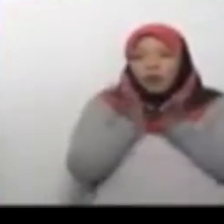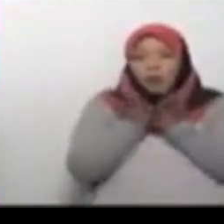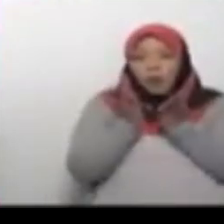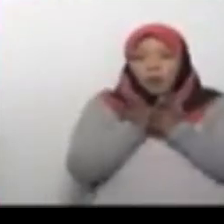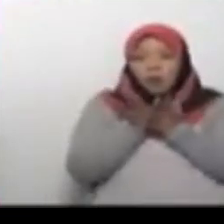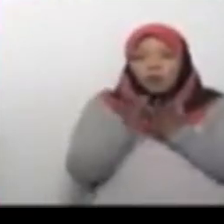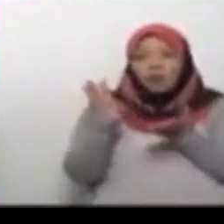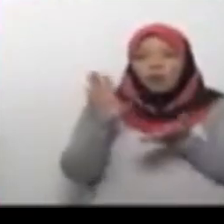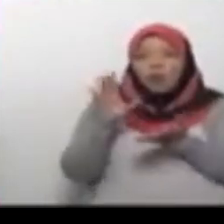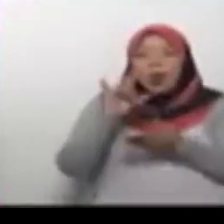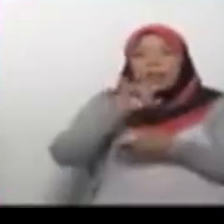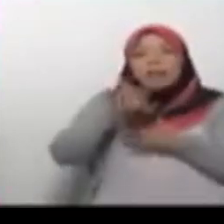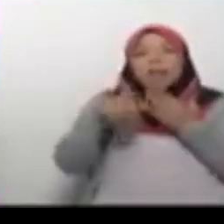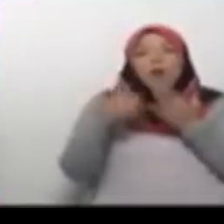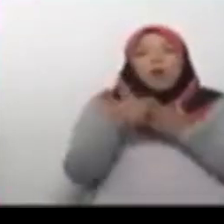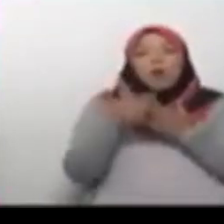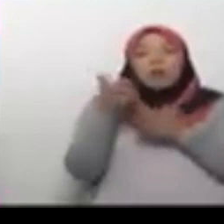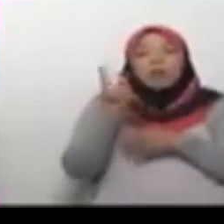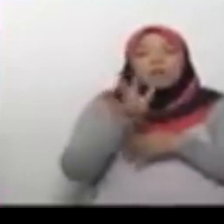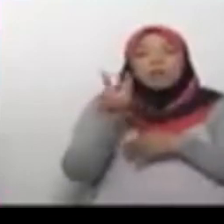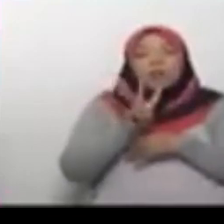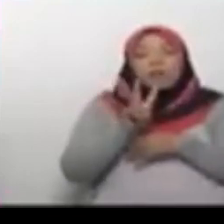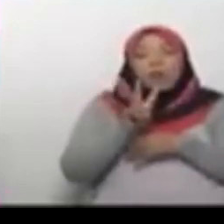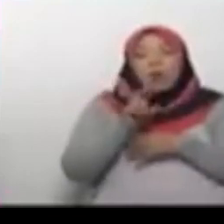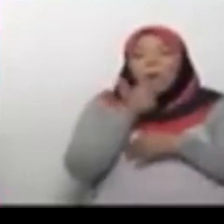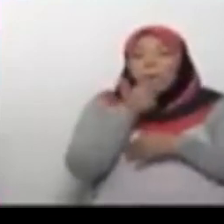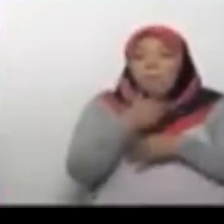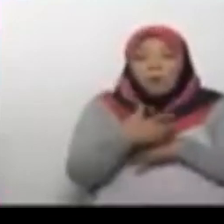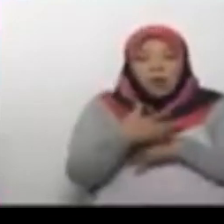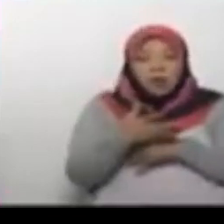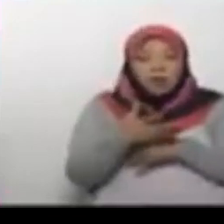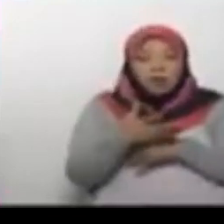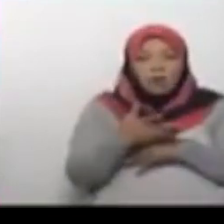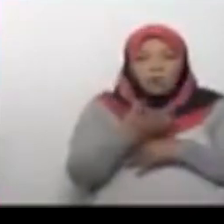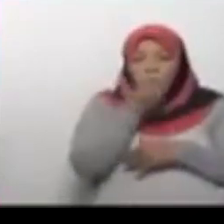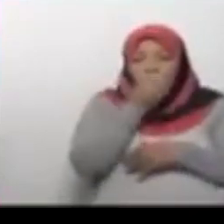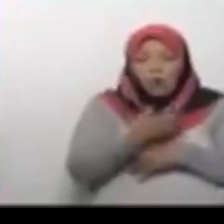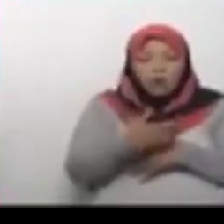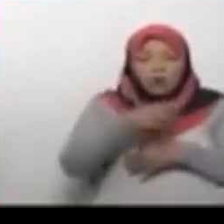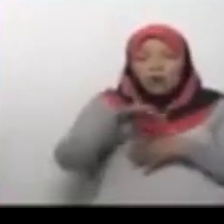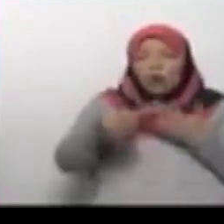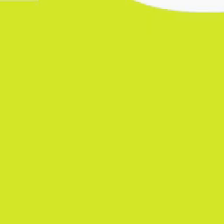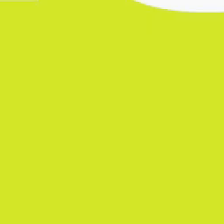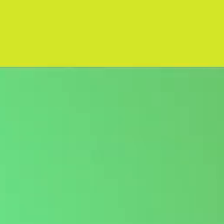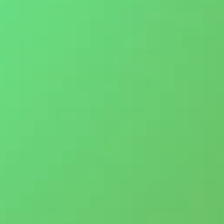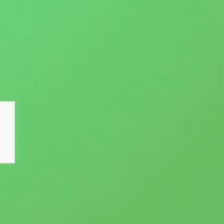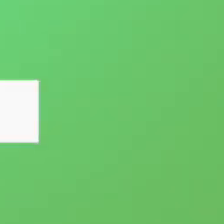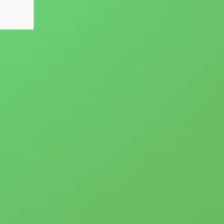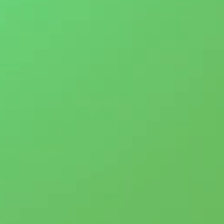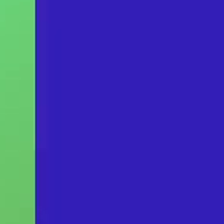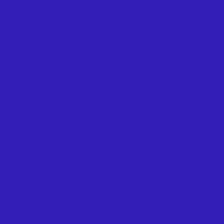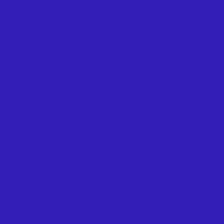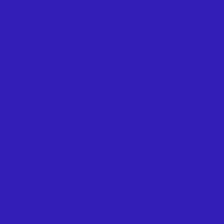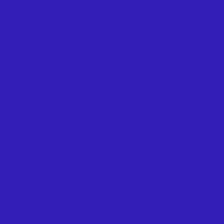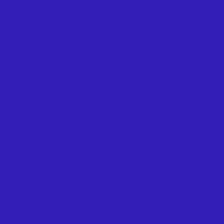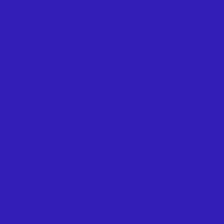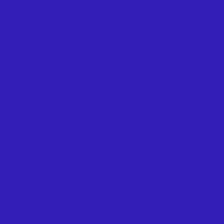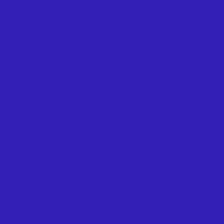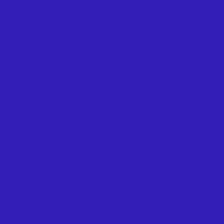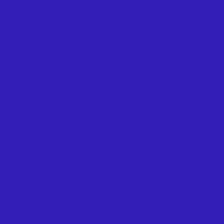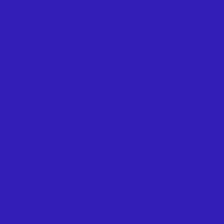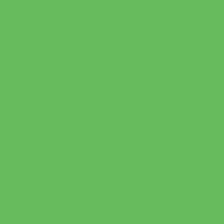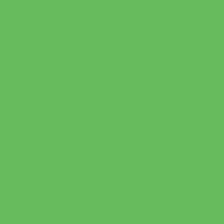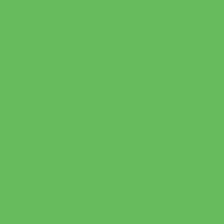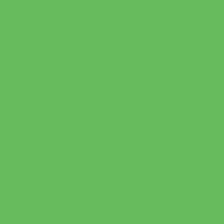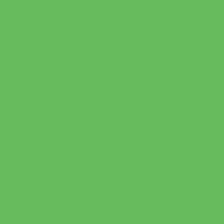Colegios liceos del país de punta a punta buena jornada